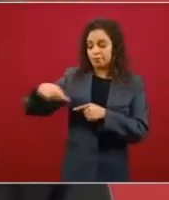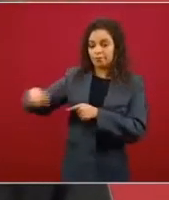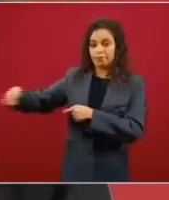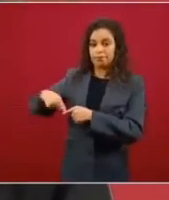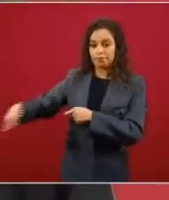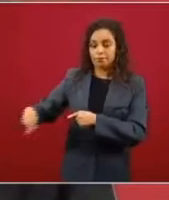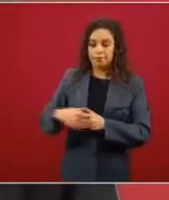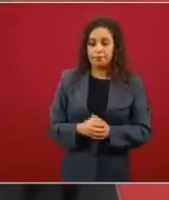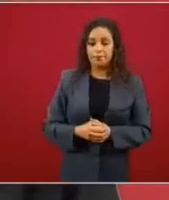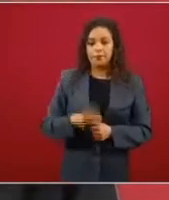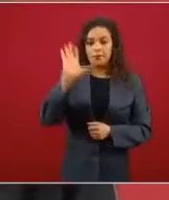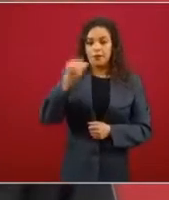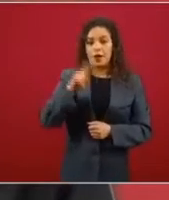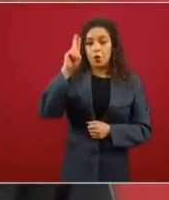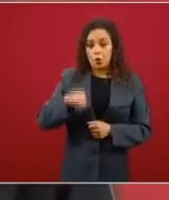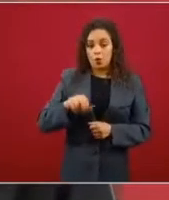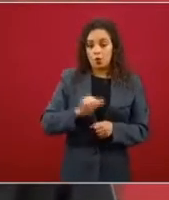es Cancún-Palenque.